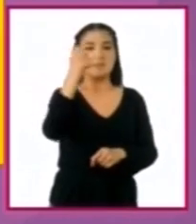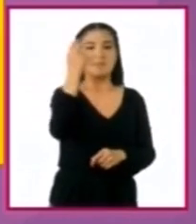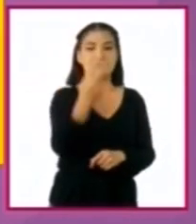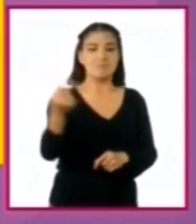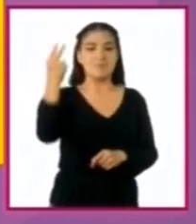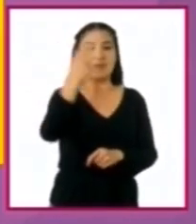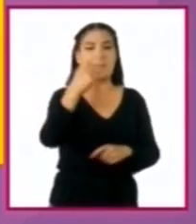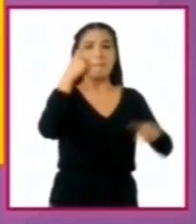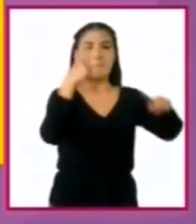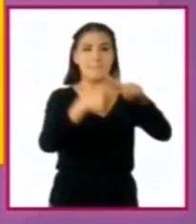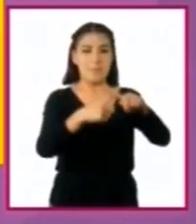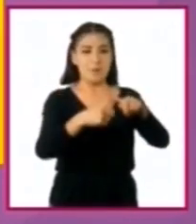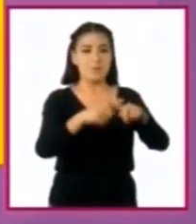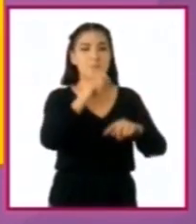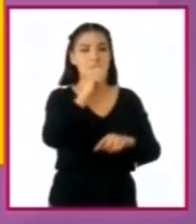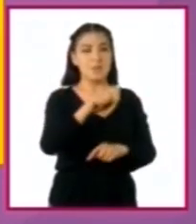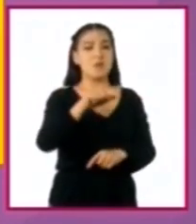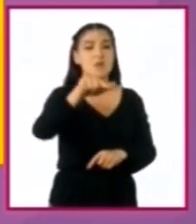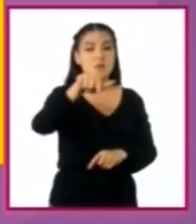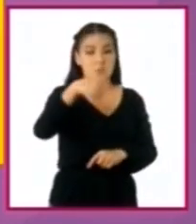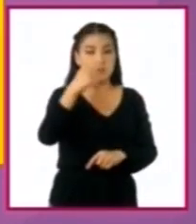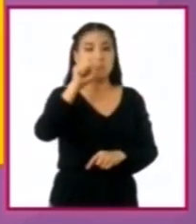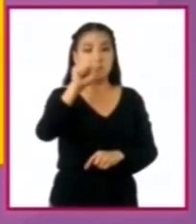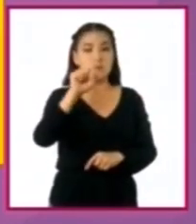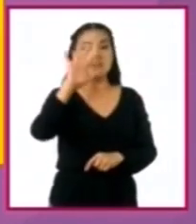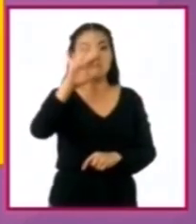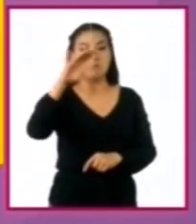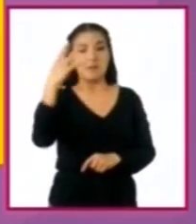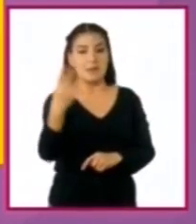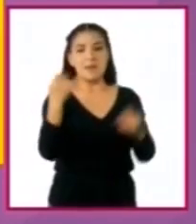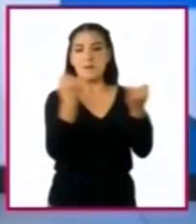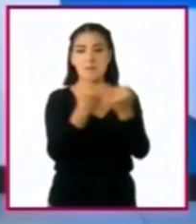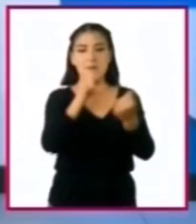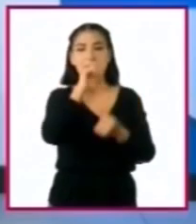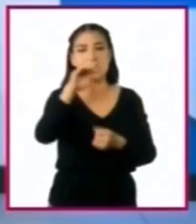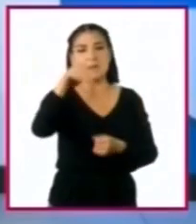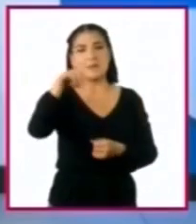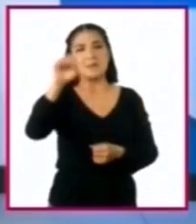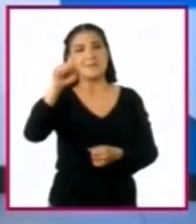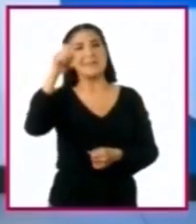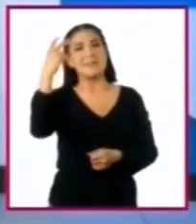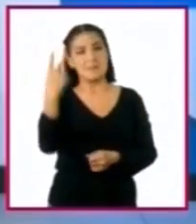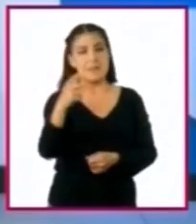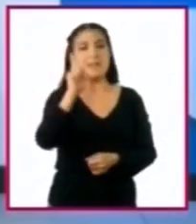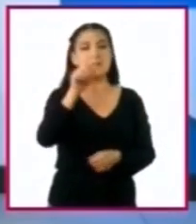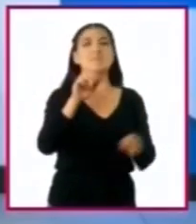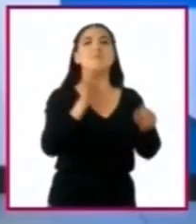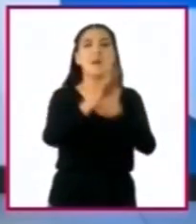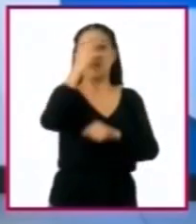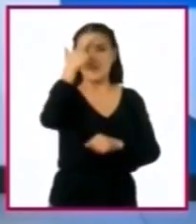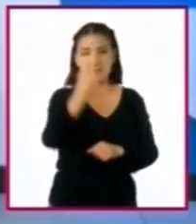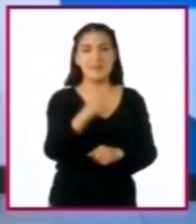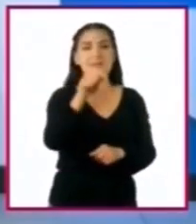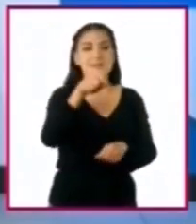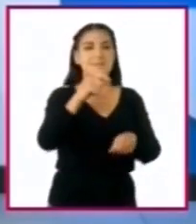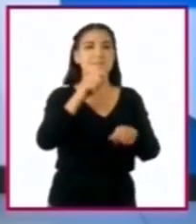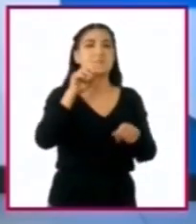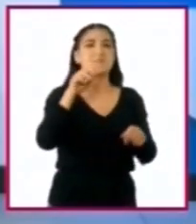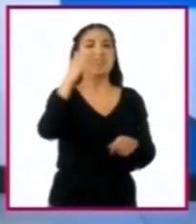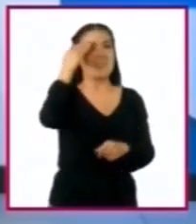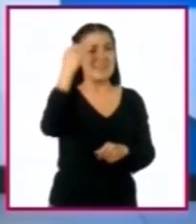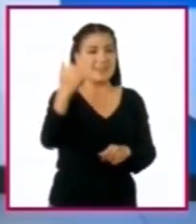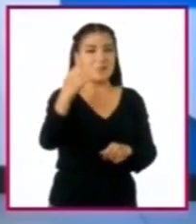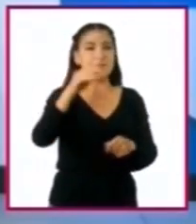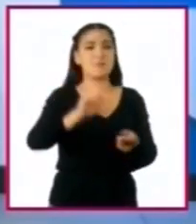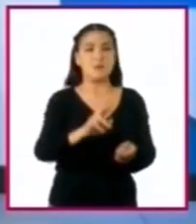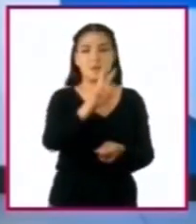menos 1.5454 metros sobre segundo al cuadrado. La razón por la cual aparece la unidad del tiempo elevado al